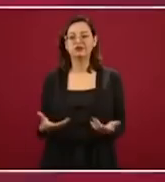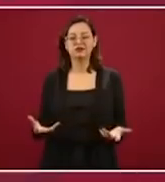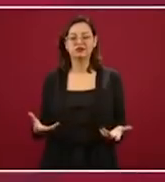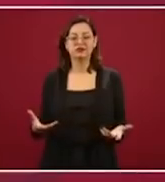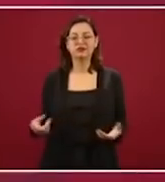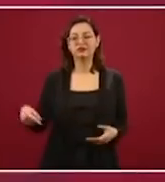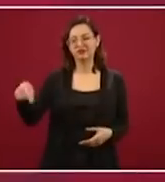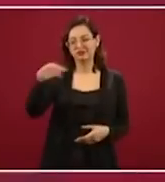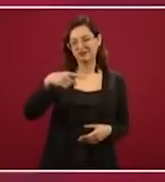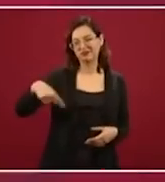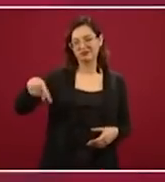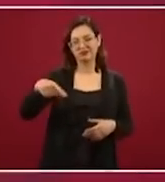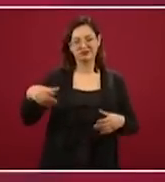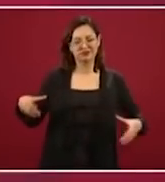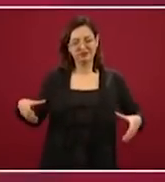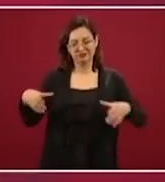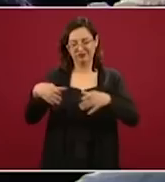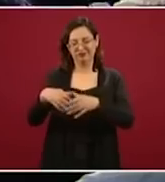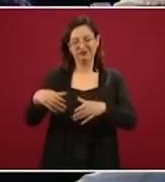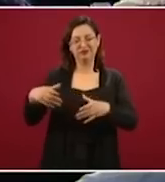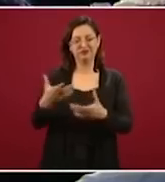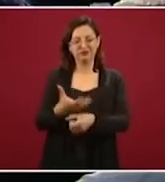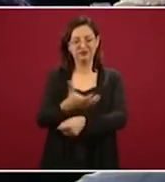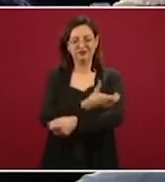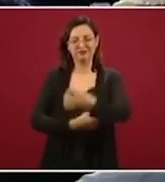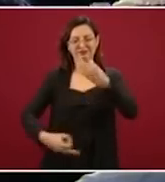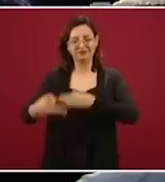Coordinación de Comunicación Social,